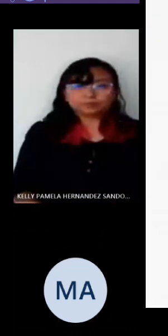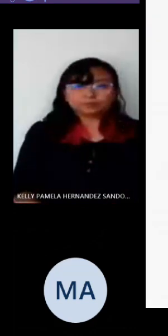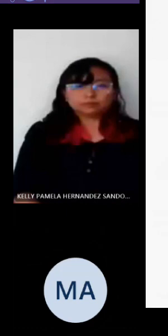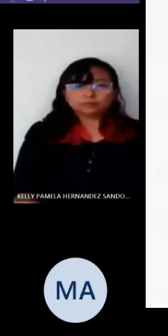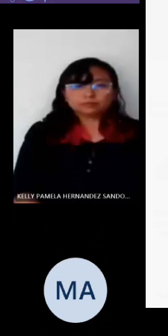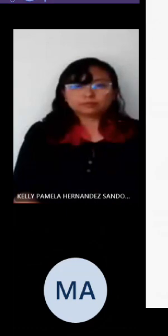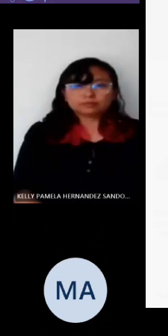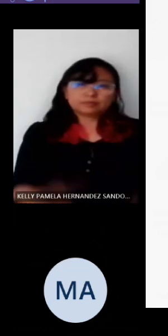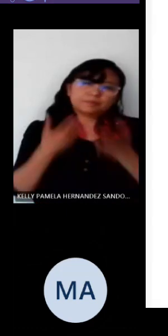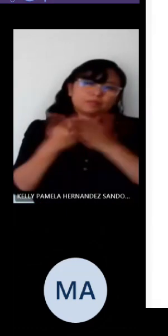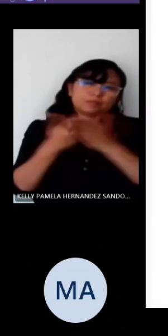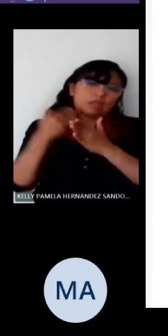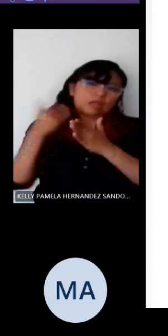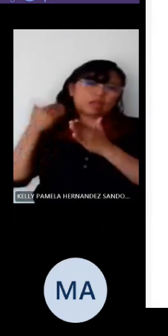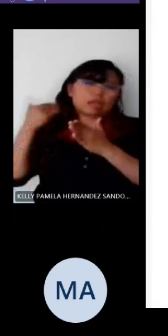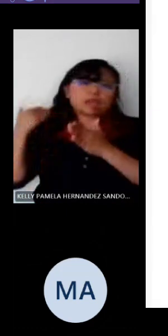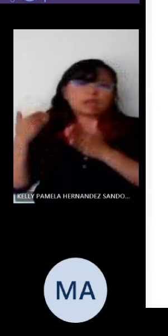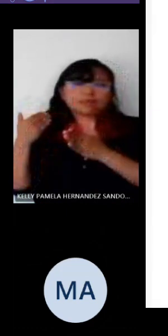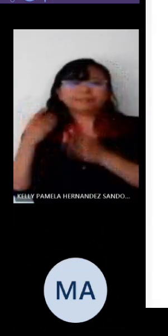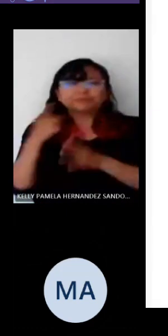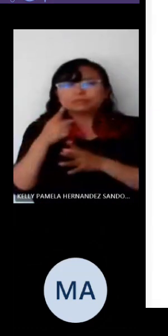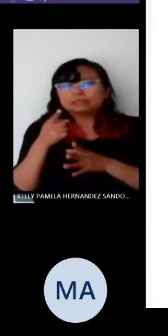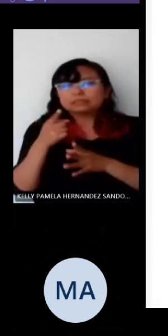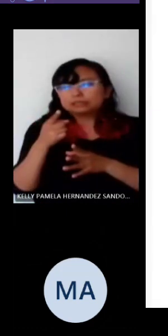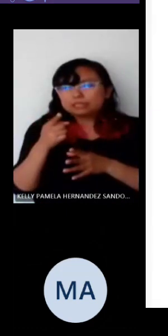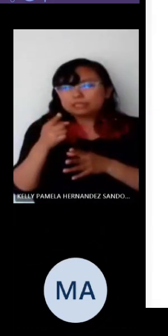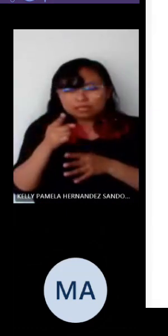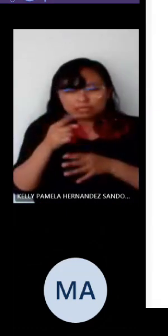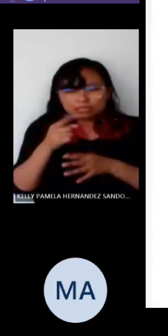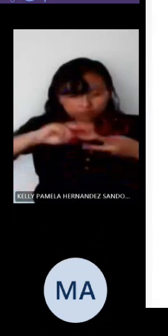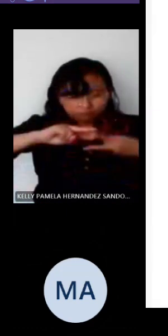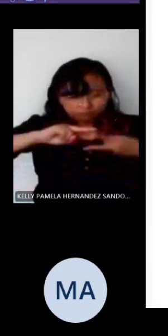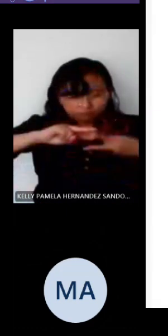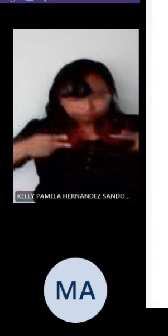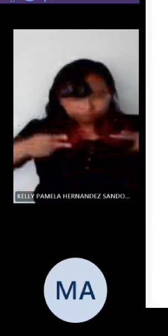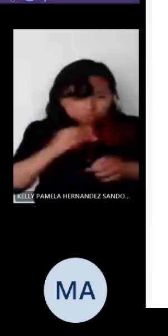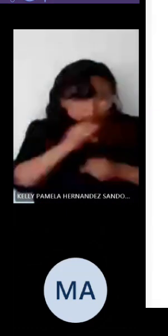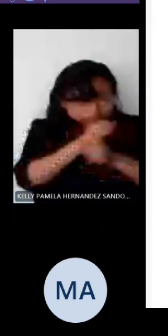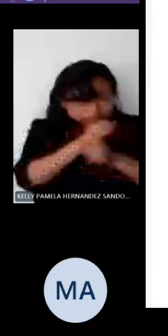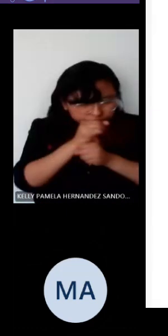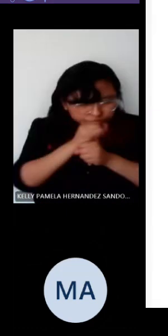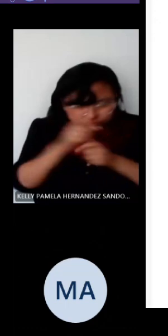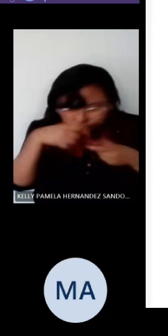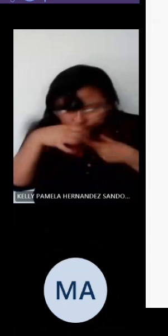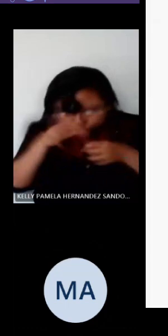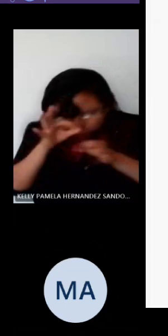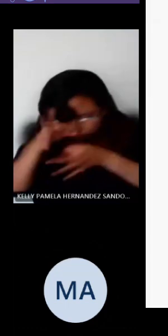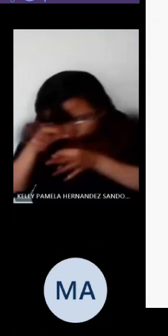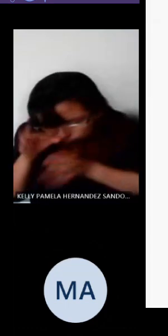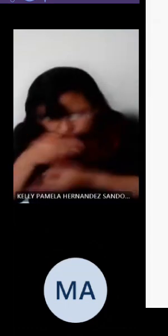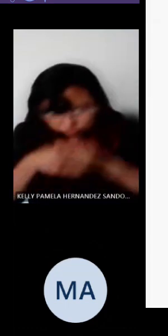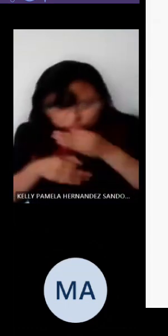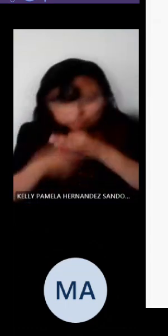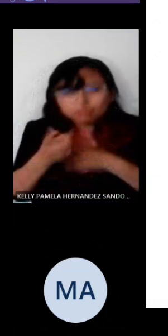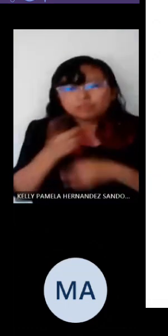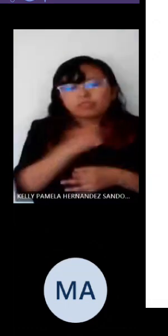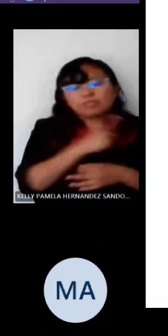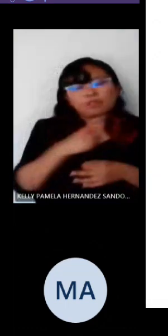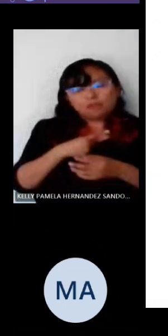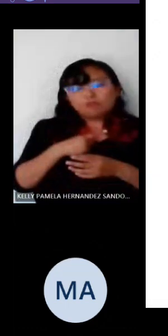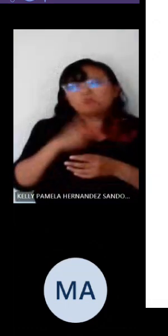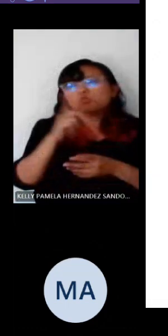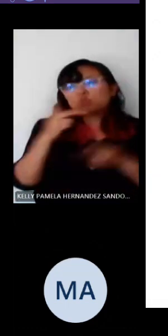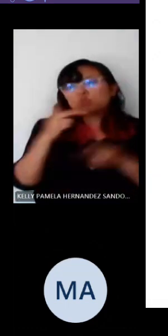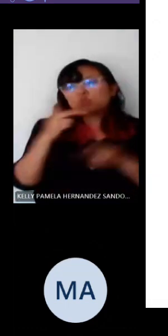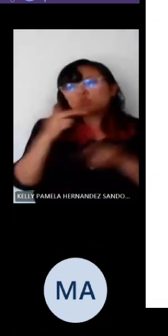Antes de realizar cualquier estudio genético, debemos de tener un asesoramiento. ¿Qué quiere decir? A veces en las páginas